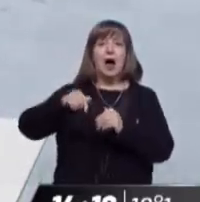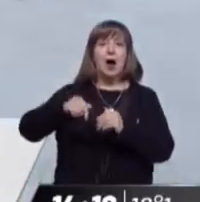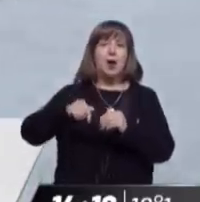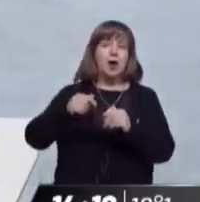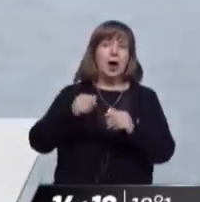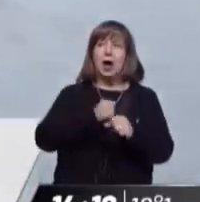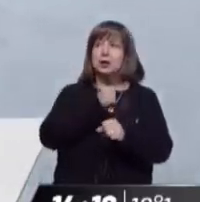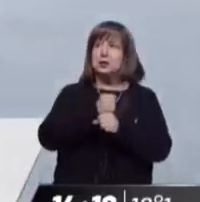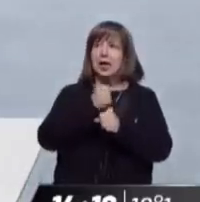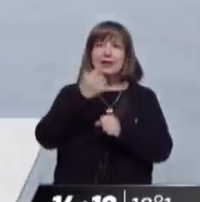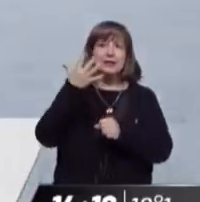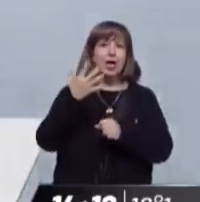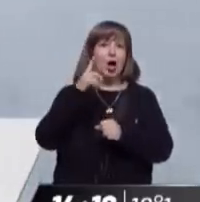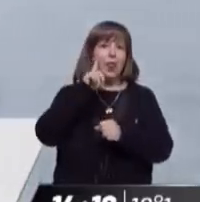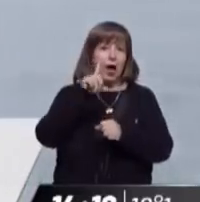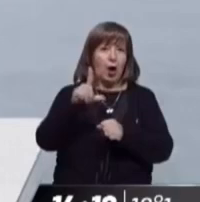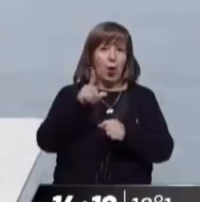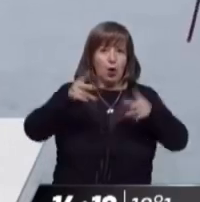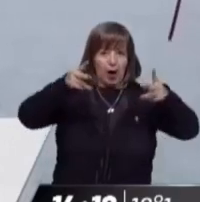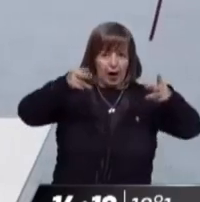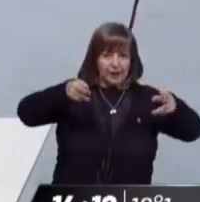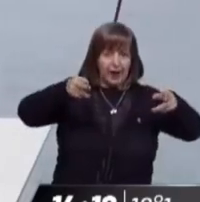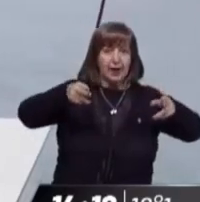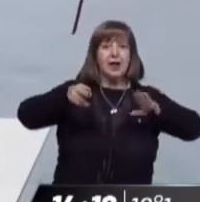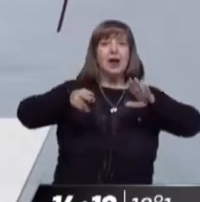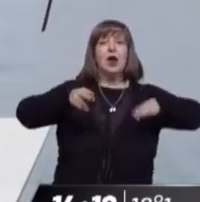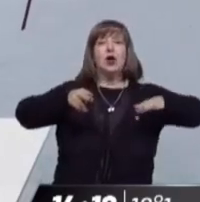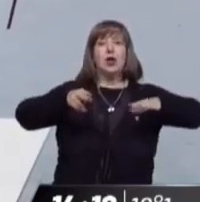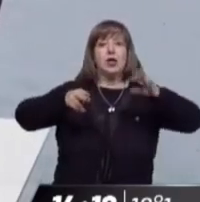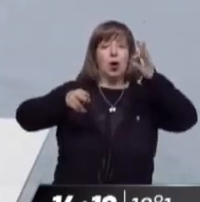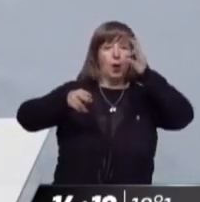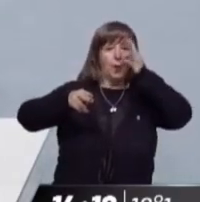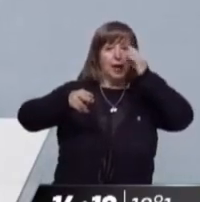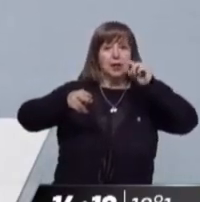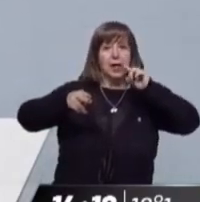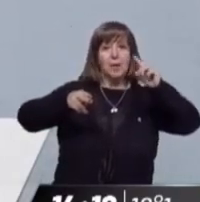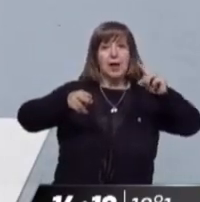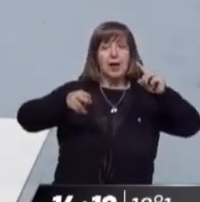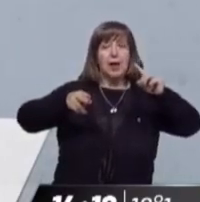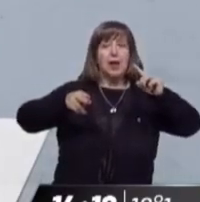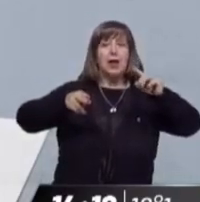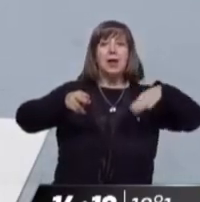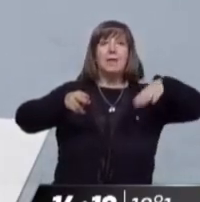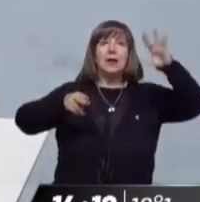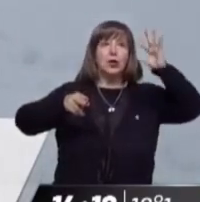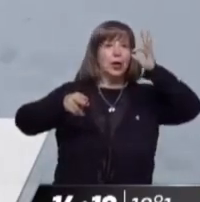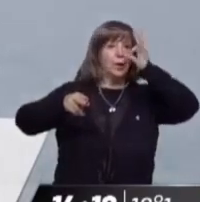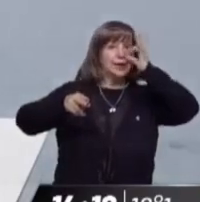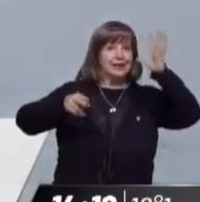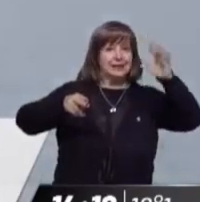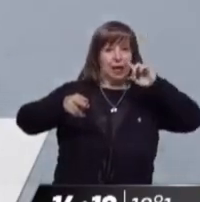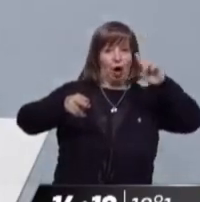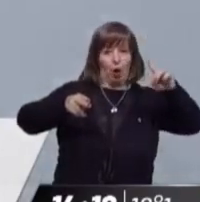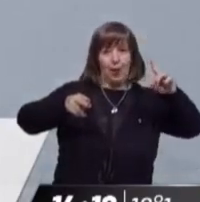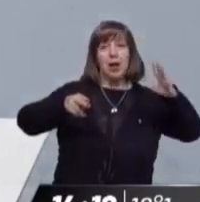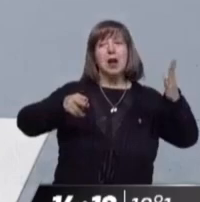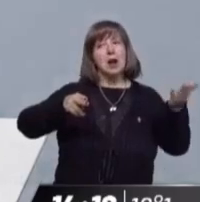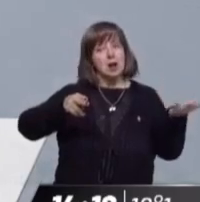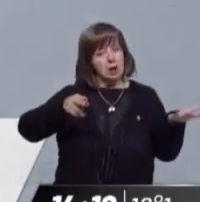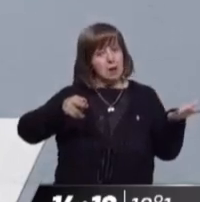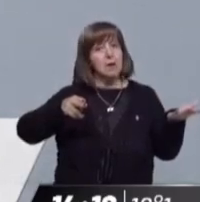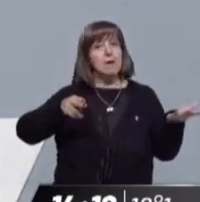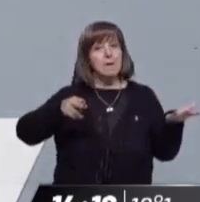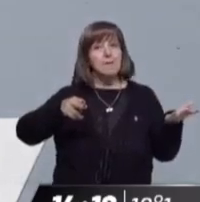va hasta el 5 de julio inclusive, los menores pagan 20 y los mayores están pagando 25. Esta es una